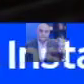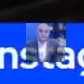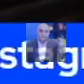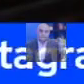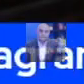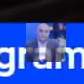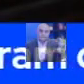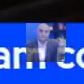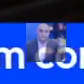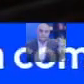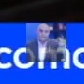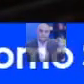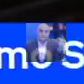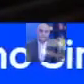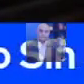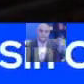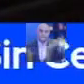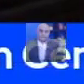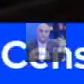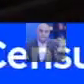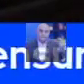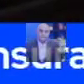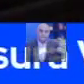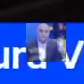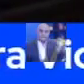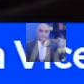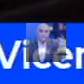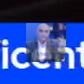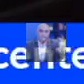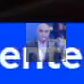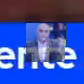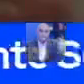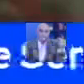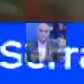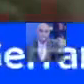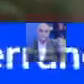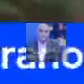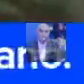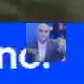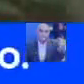las planas de Washington Post y de New York Times. ¿Cómo ves, querido Vicente?